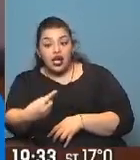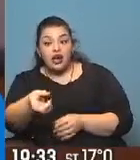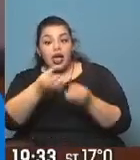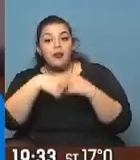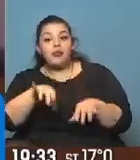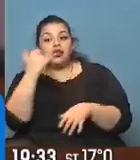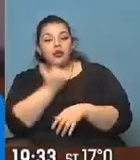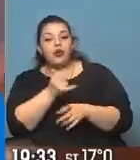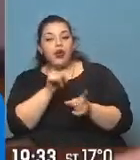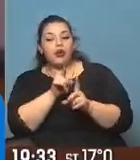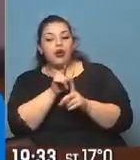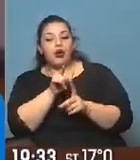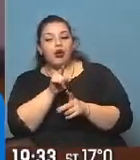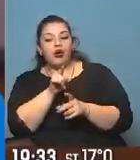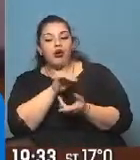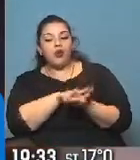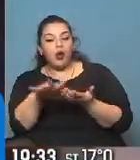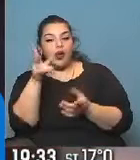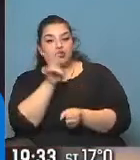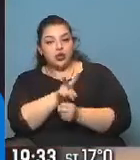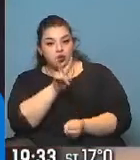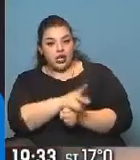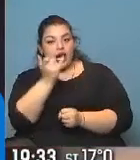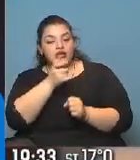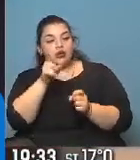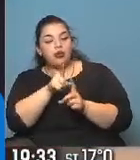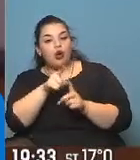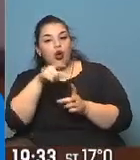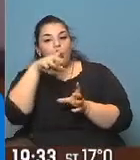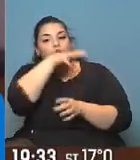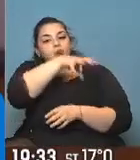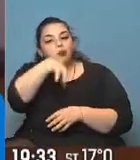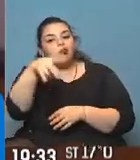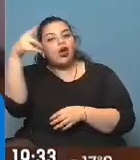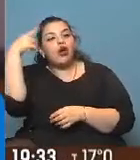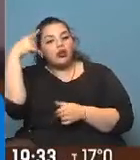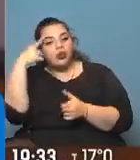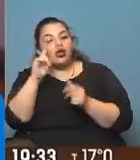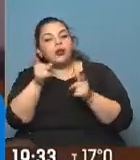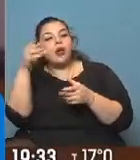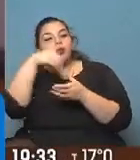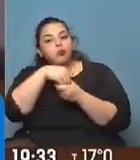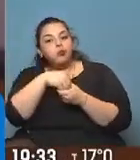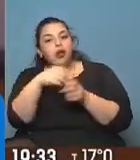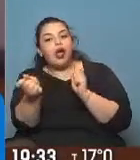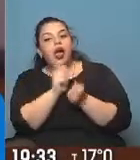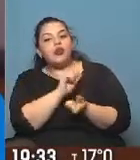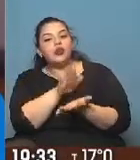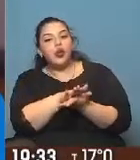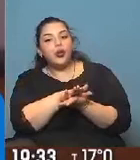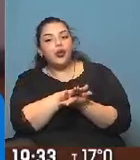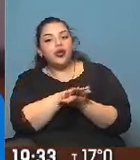se va a trabajar por áreas de conocimiento donde se va a introducir cambios que tienen que ver con